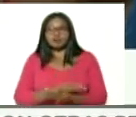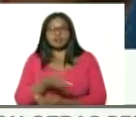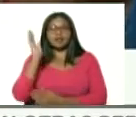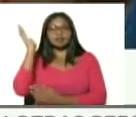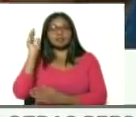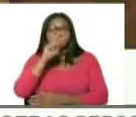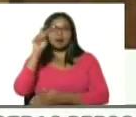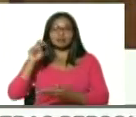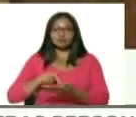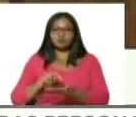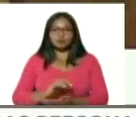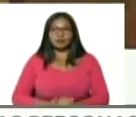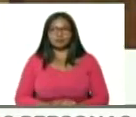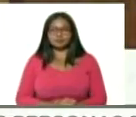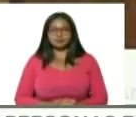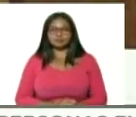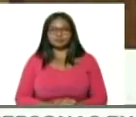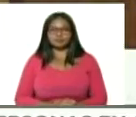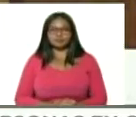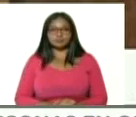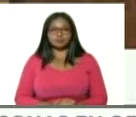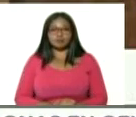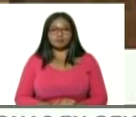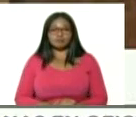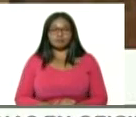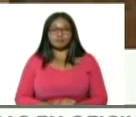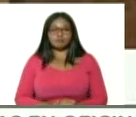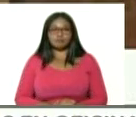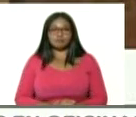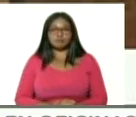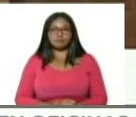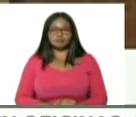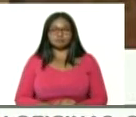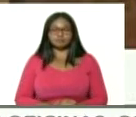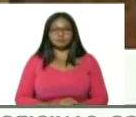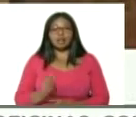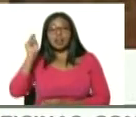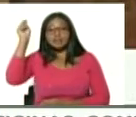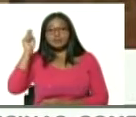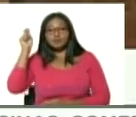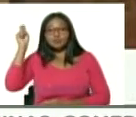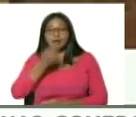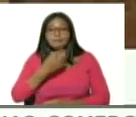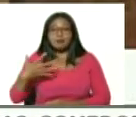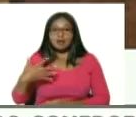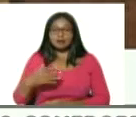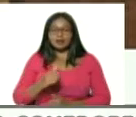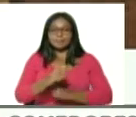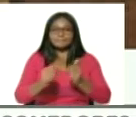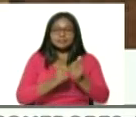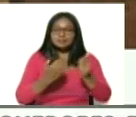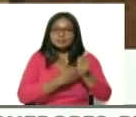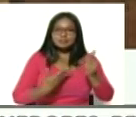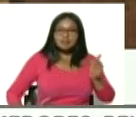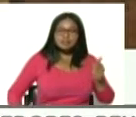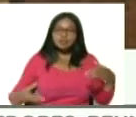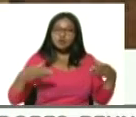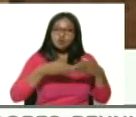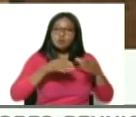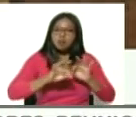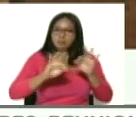Nacional, Poder Legislativo del país. Y la diputada Blanca Ecao es la vicepresidenta de la